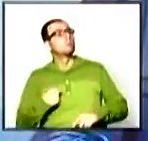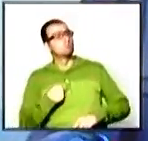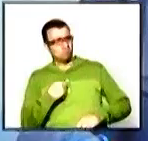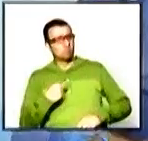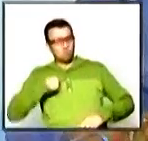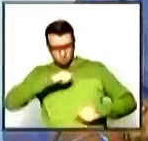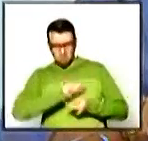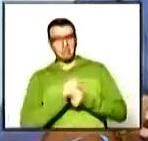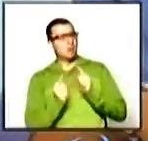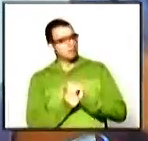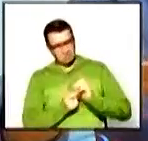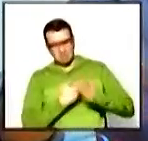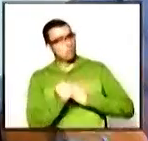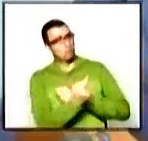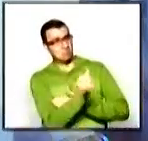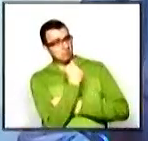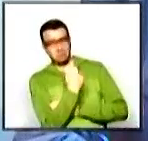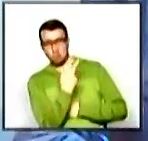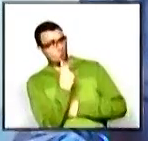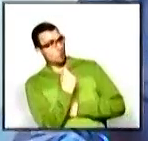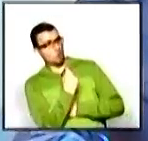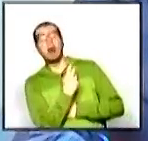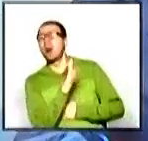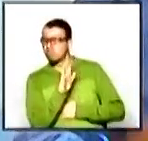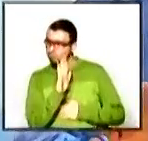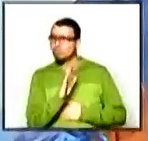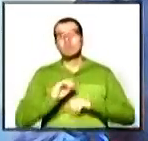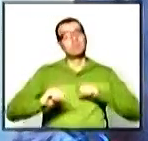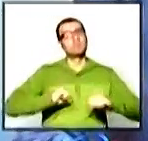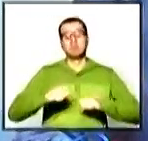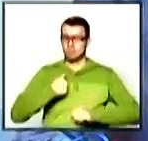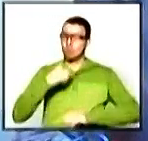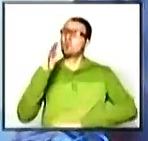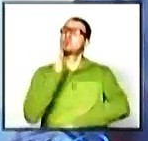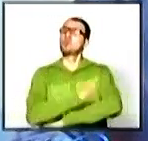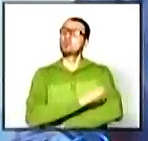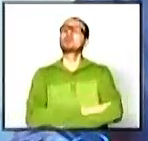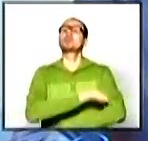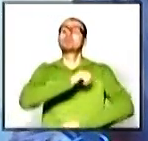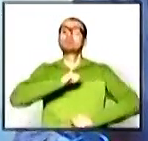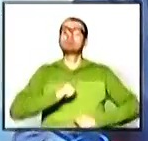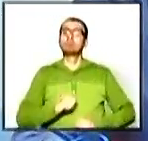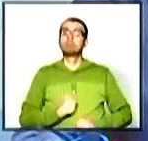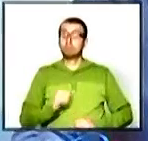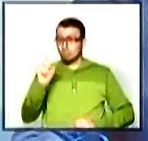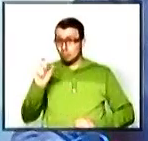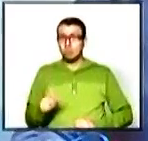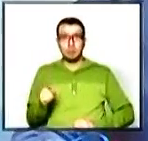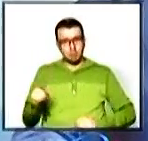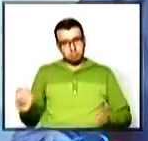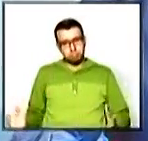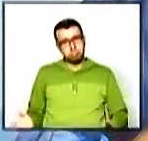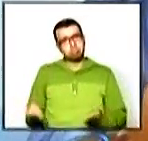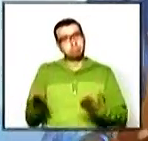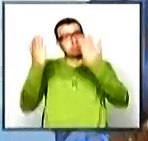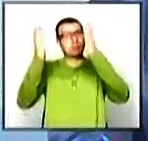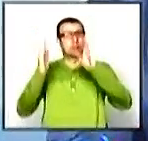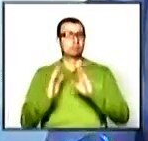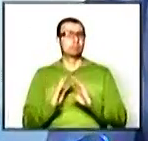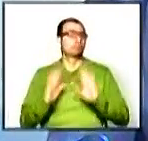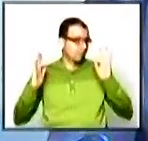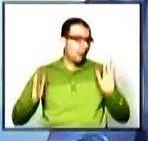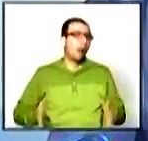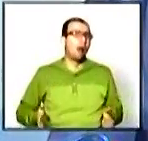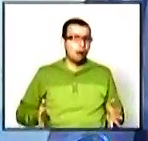mi vida y, como decía un día que entrevistaba a un paciente, dije, me puse juicioso. El paciente mejora. Entonces yo quiero que